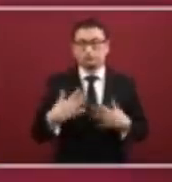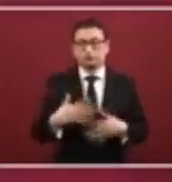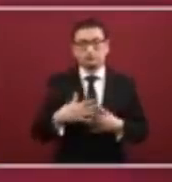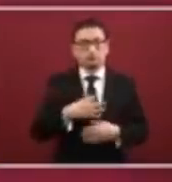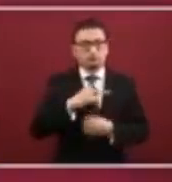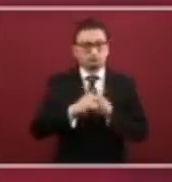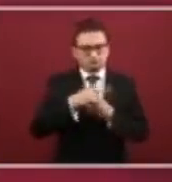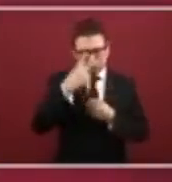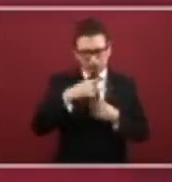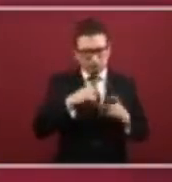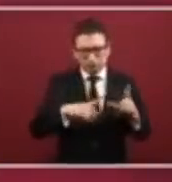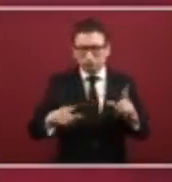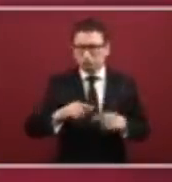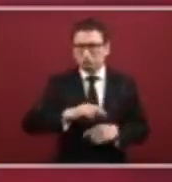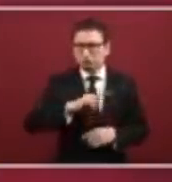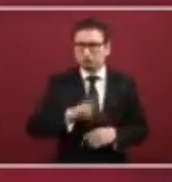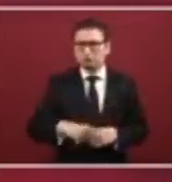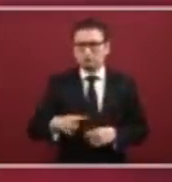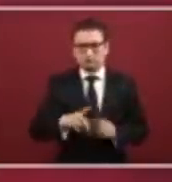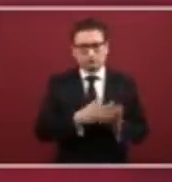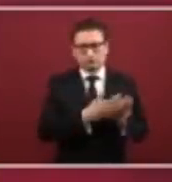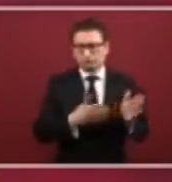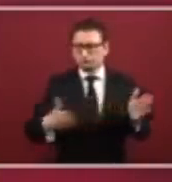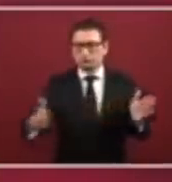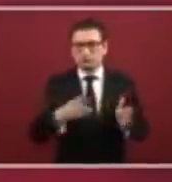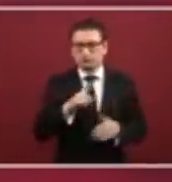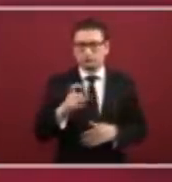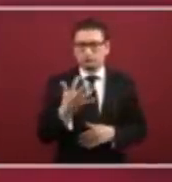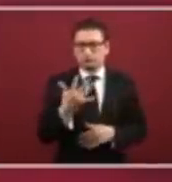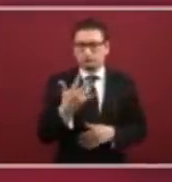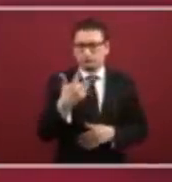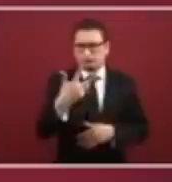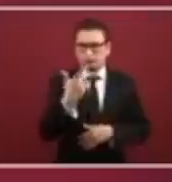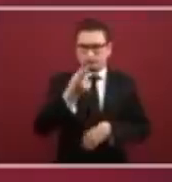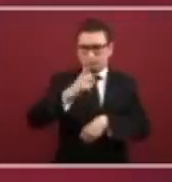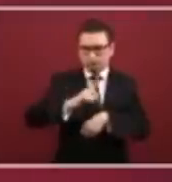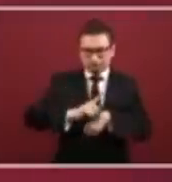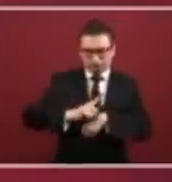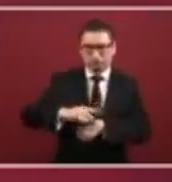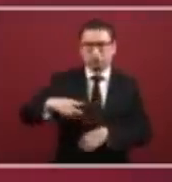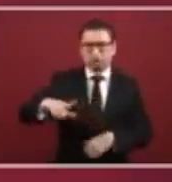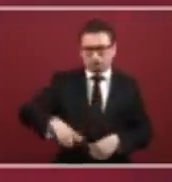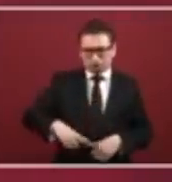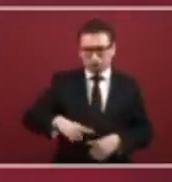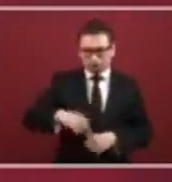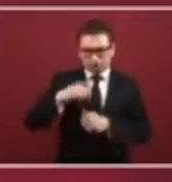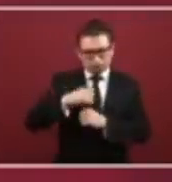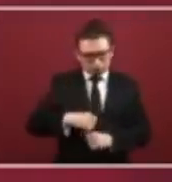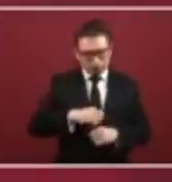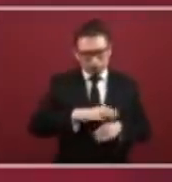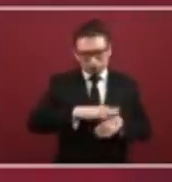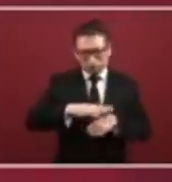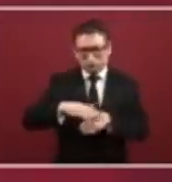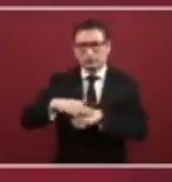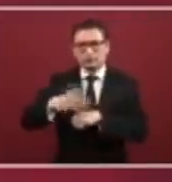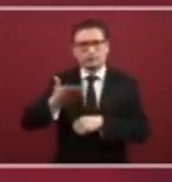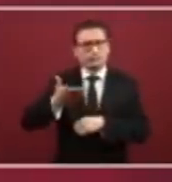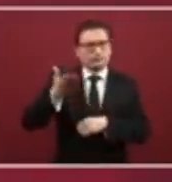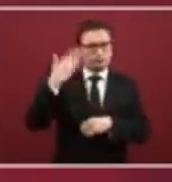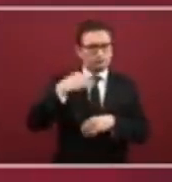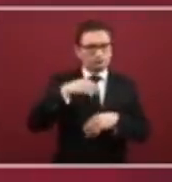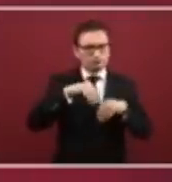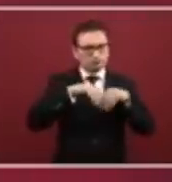a 158 días de gobierno se emitió el fallo después de una convocatoria